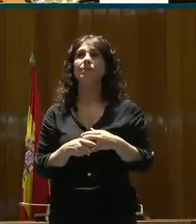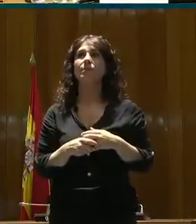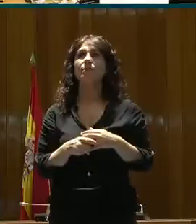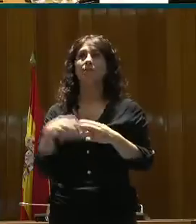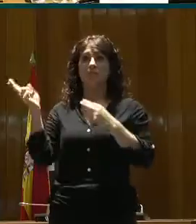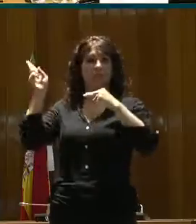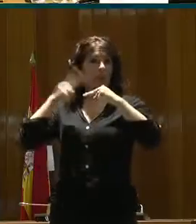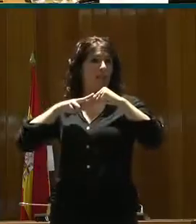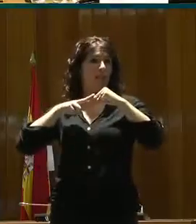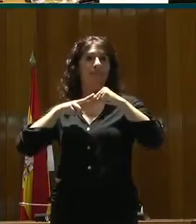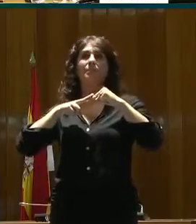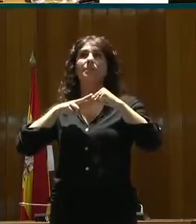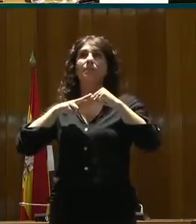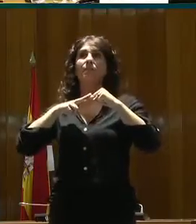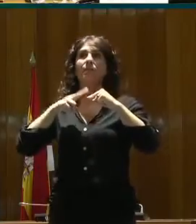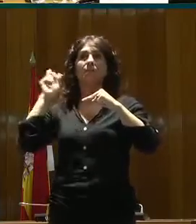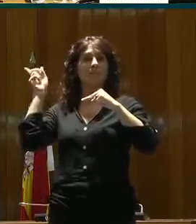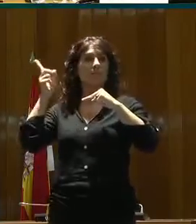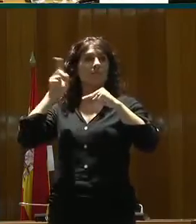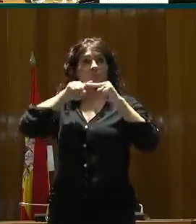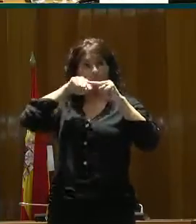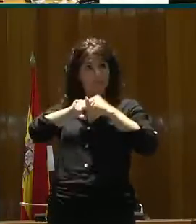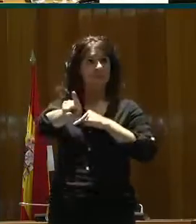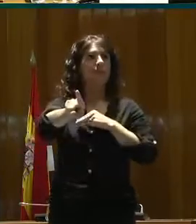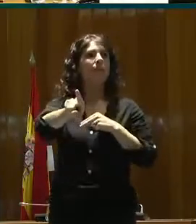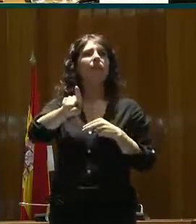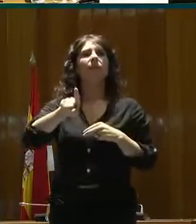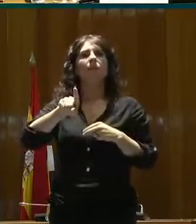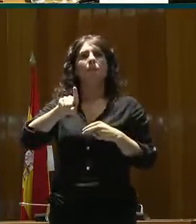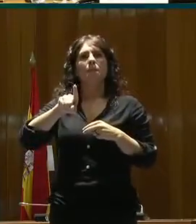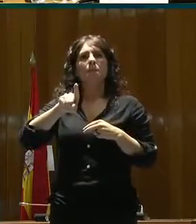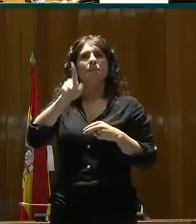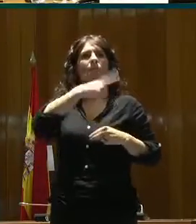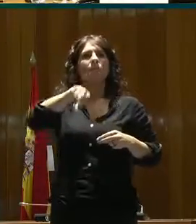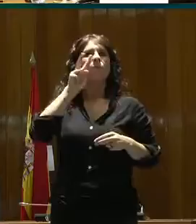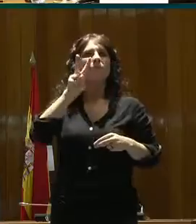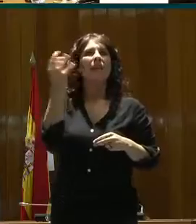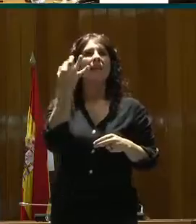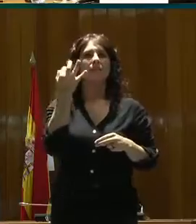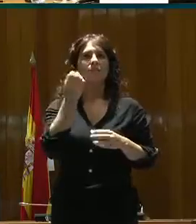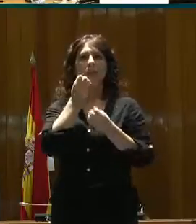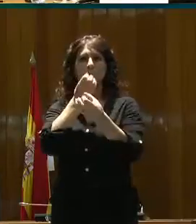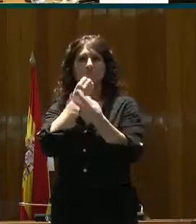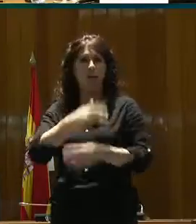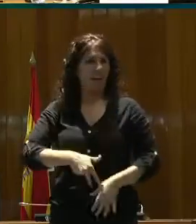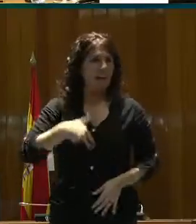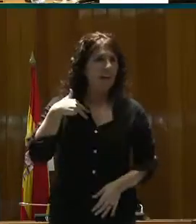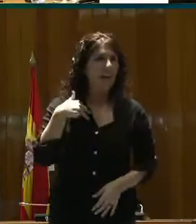de Internet, podrán encontrar no solo información general,